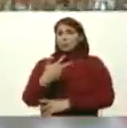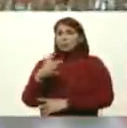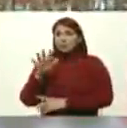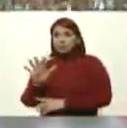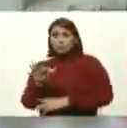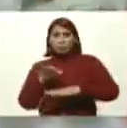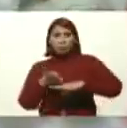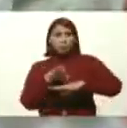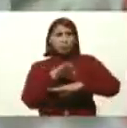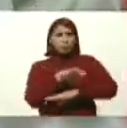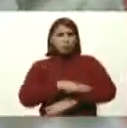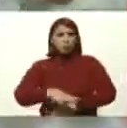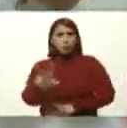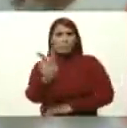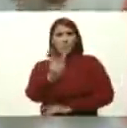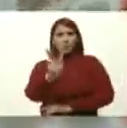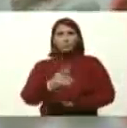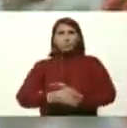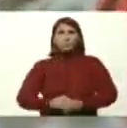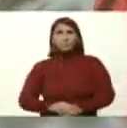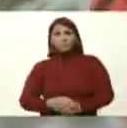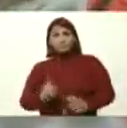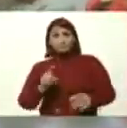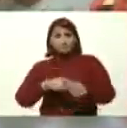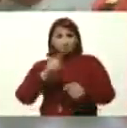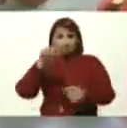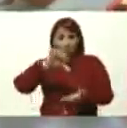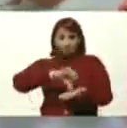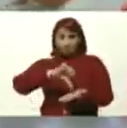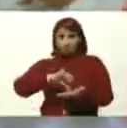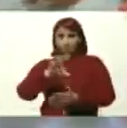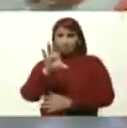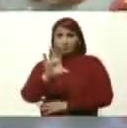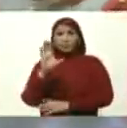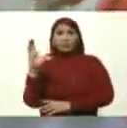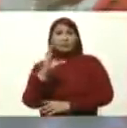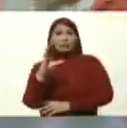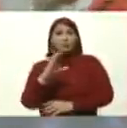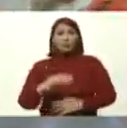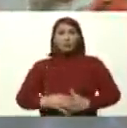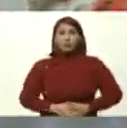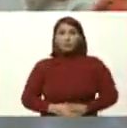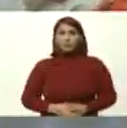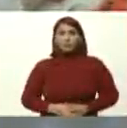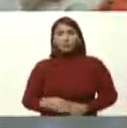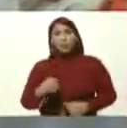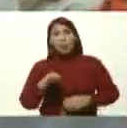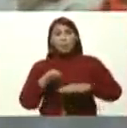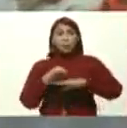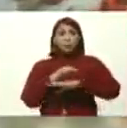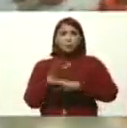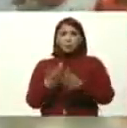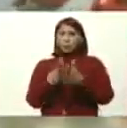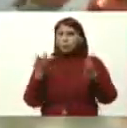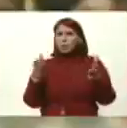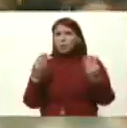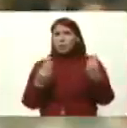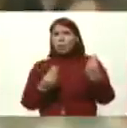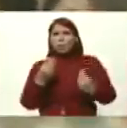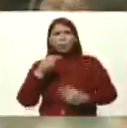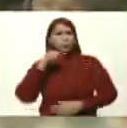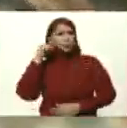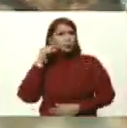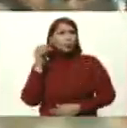335 municipios, incluyendo la capital del país, Caracas, o municipios tan grandes como Sucre,